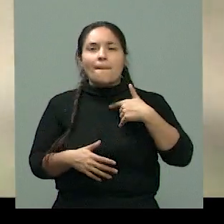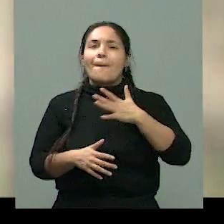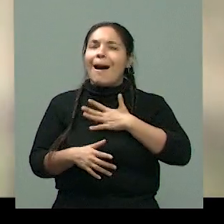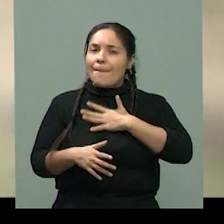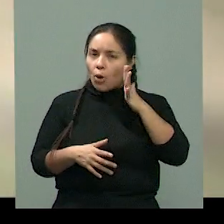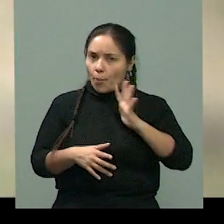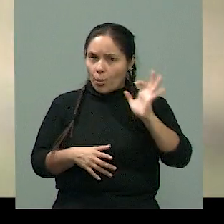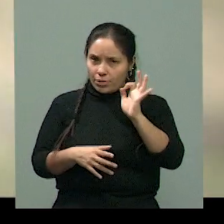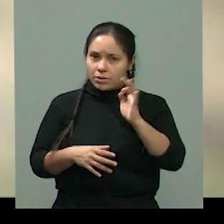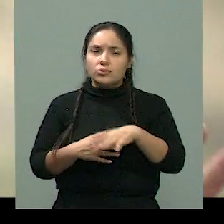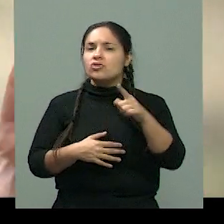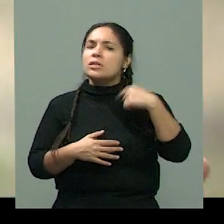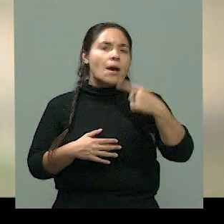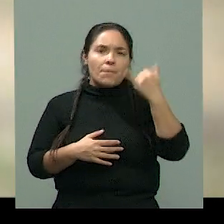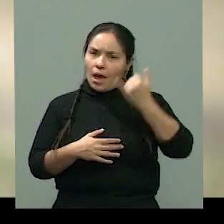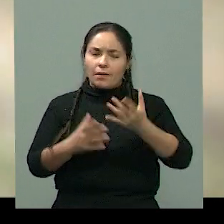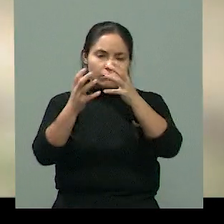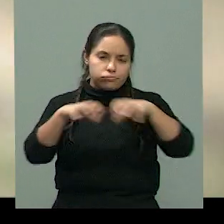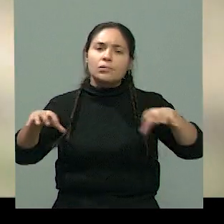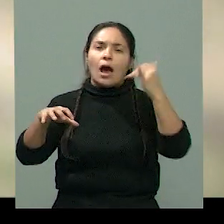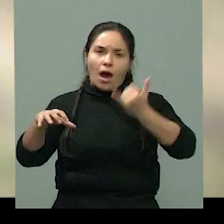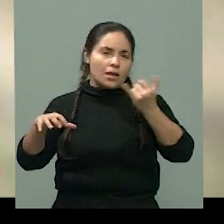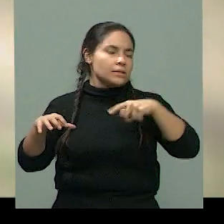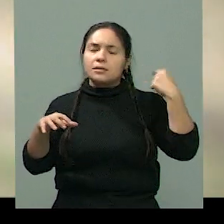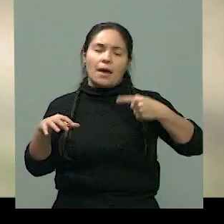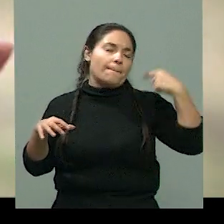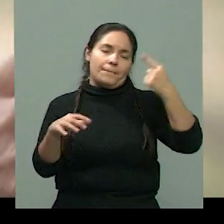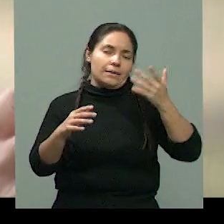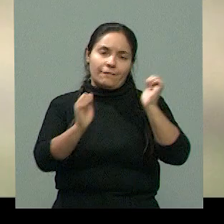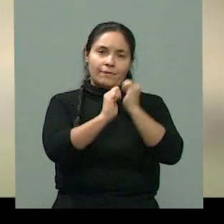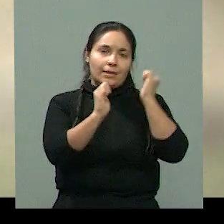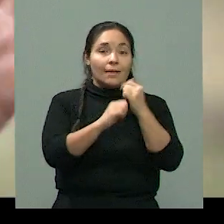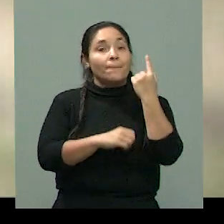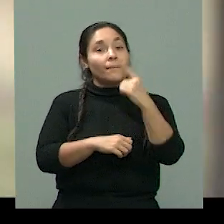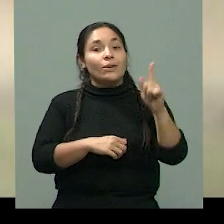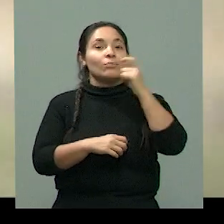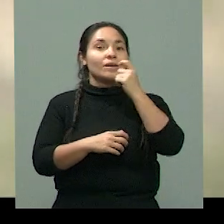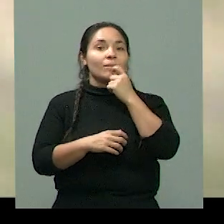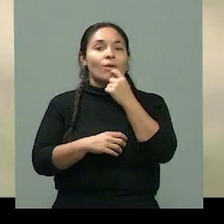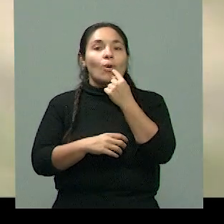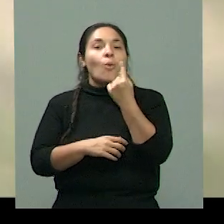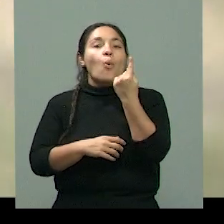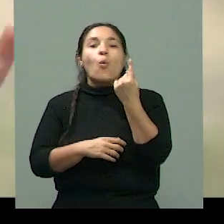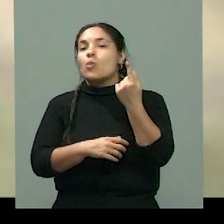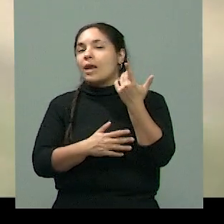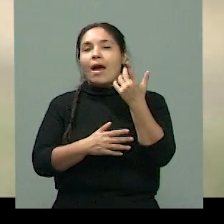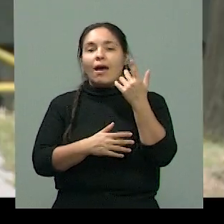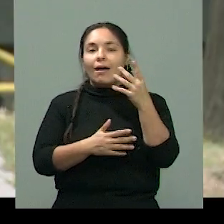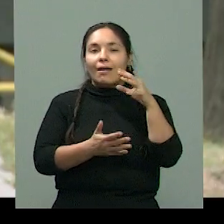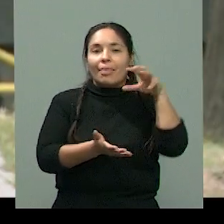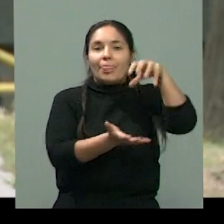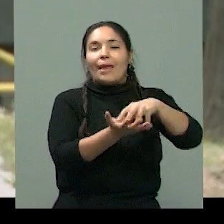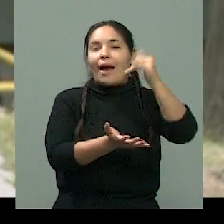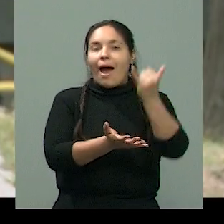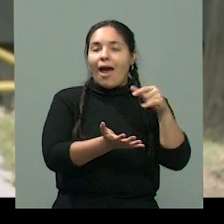verlo, siempre hubo. Lo que pasa es que al ponerle el símbolo, es decir, ponerle una figura, ¿viste? Como